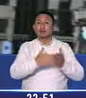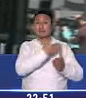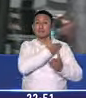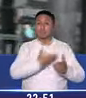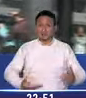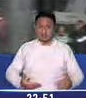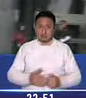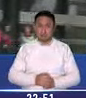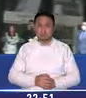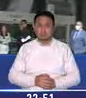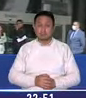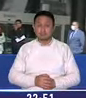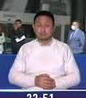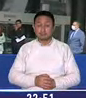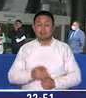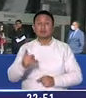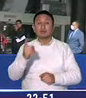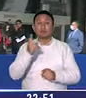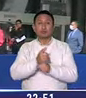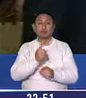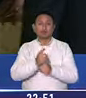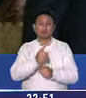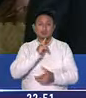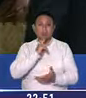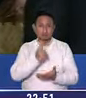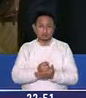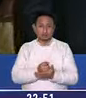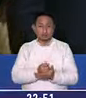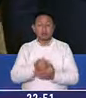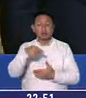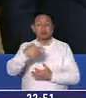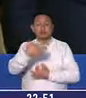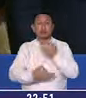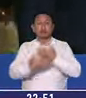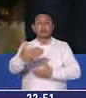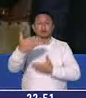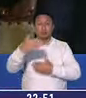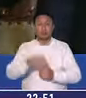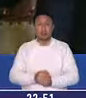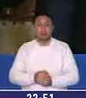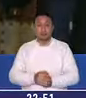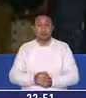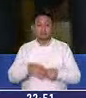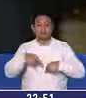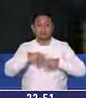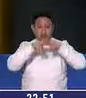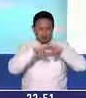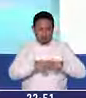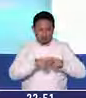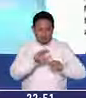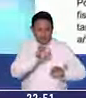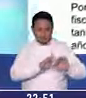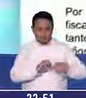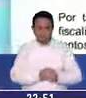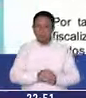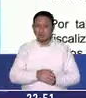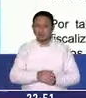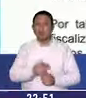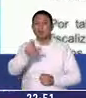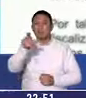mandatario. En tal razón, confirman, este juicio político no es un acto de fiscalización, sino un